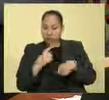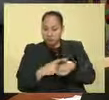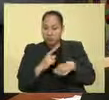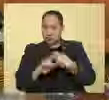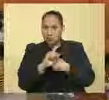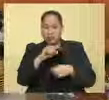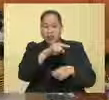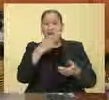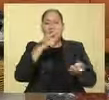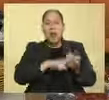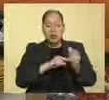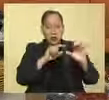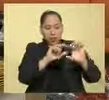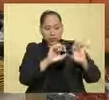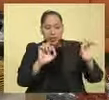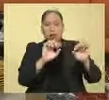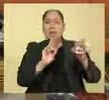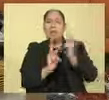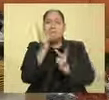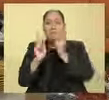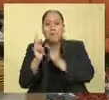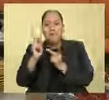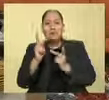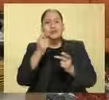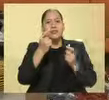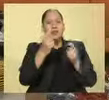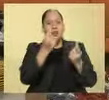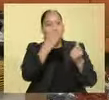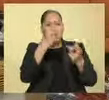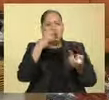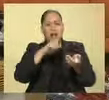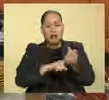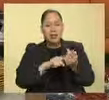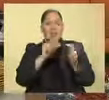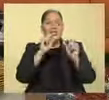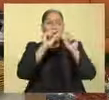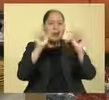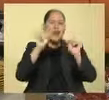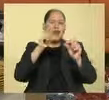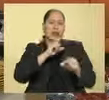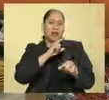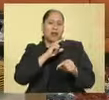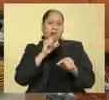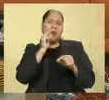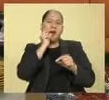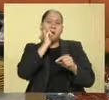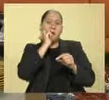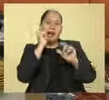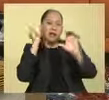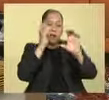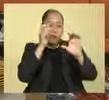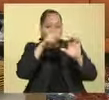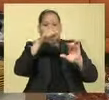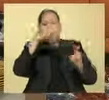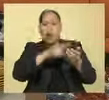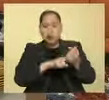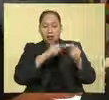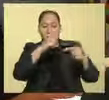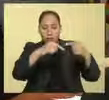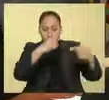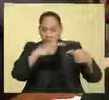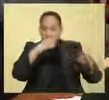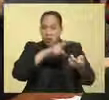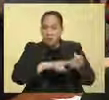traen hasta pasto, algunos encontraron hasta clavitos. Entonces, o sea, no consuman cigarros